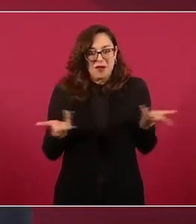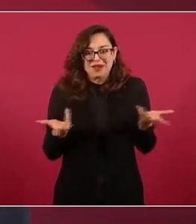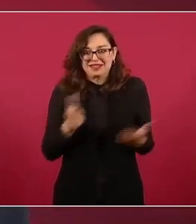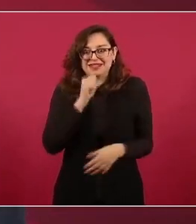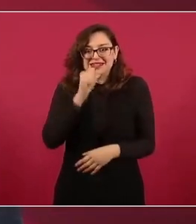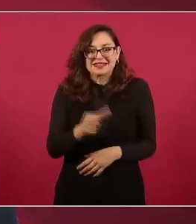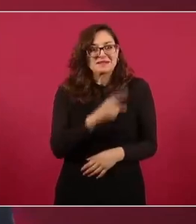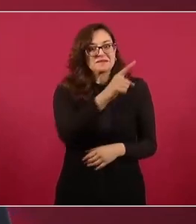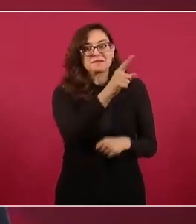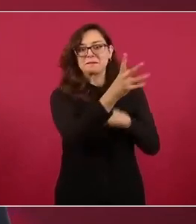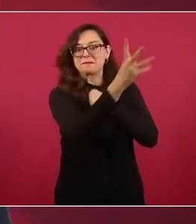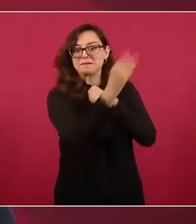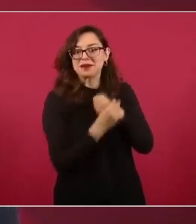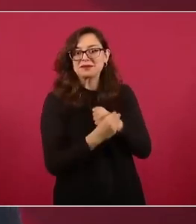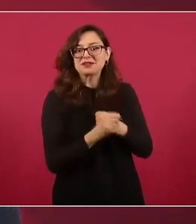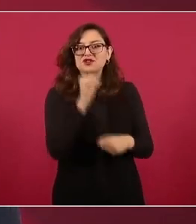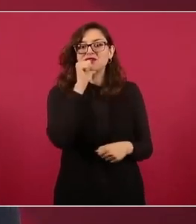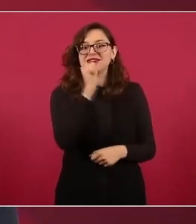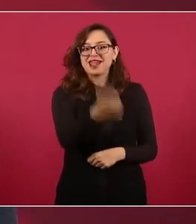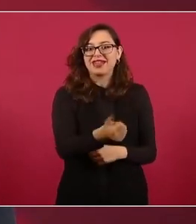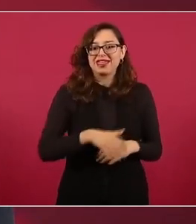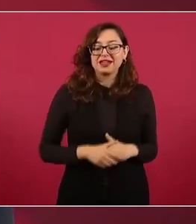porque eso puede significar